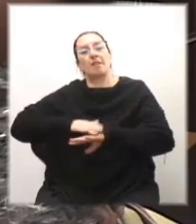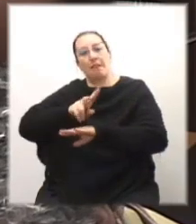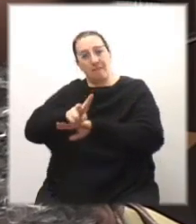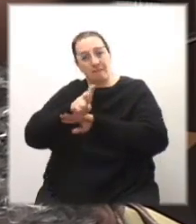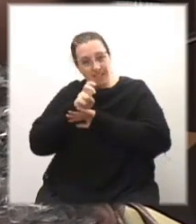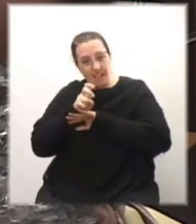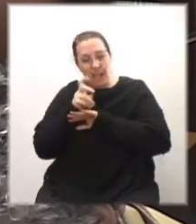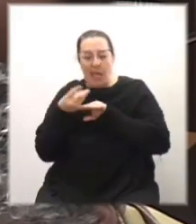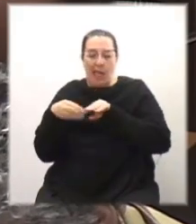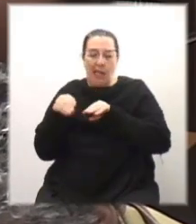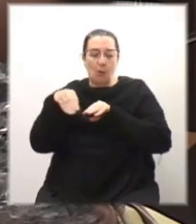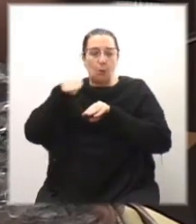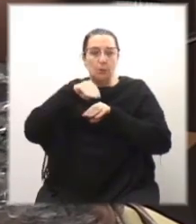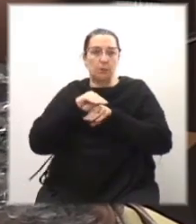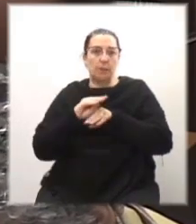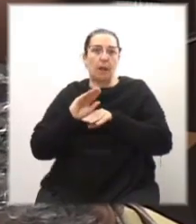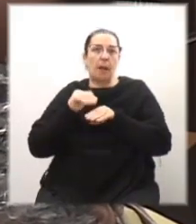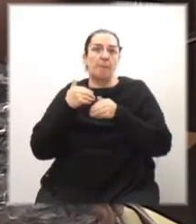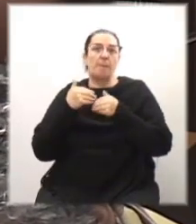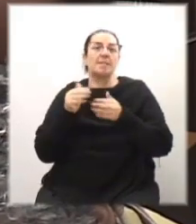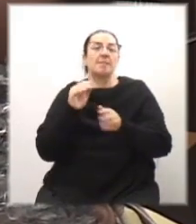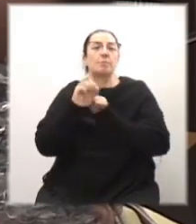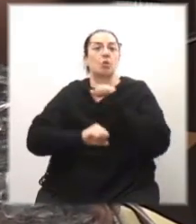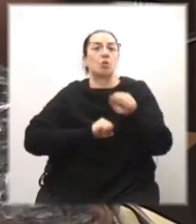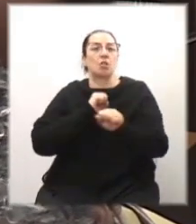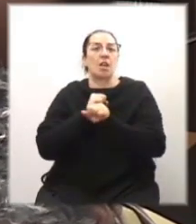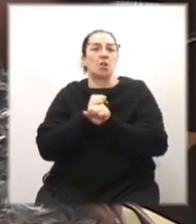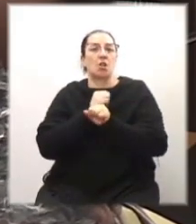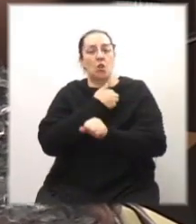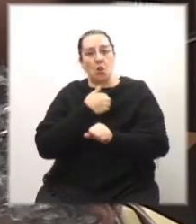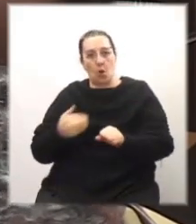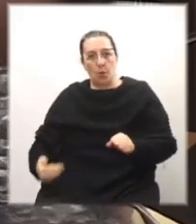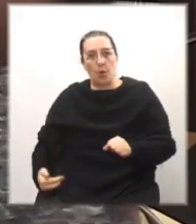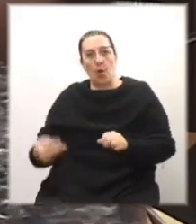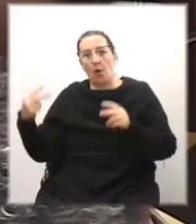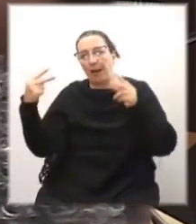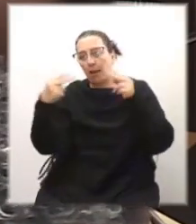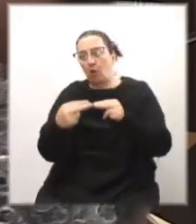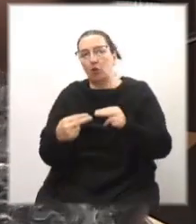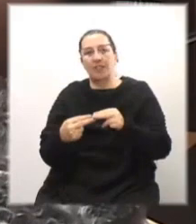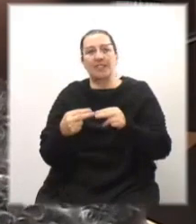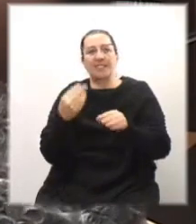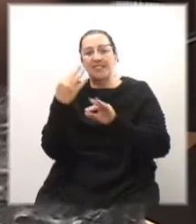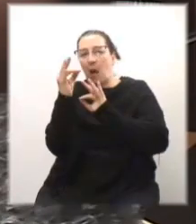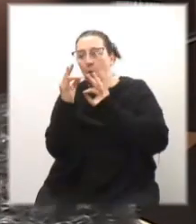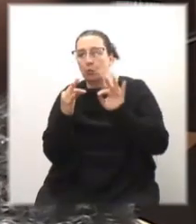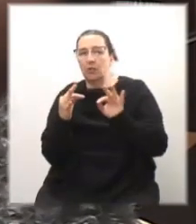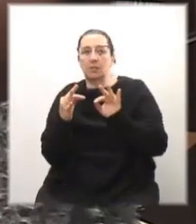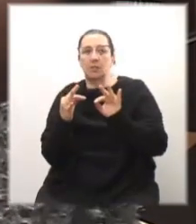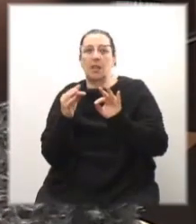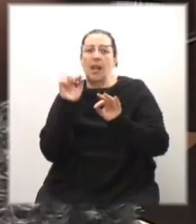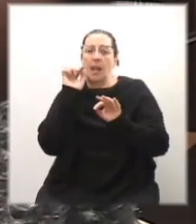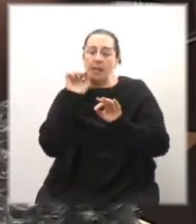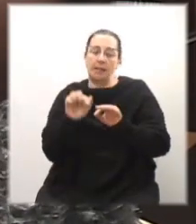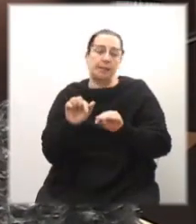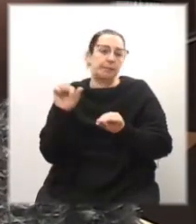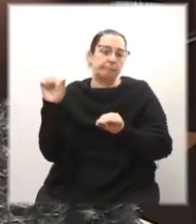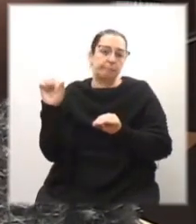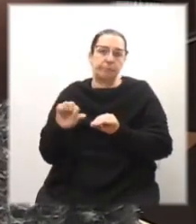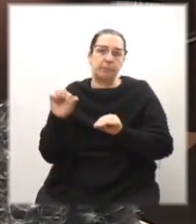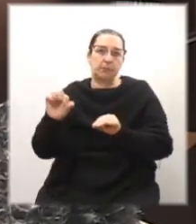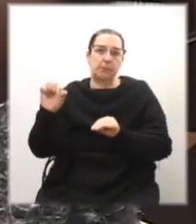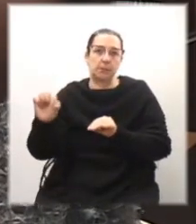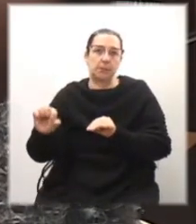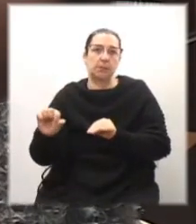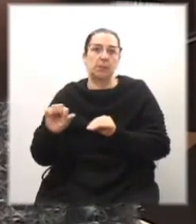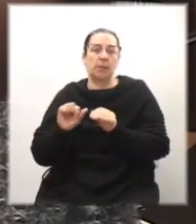excusa para procesar en los primeros años del gobierno ajustes y recortes poco sustentables, ha ido dejando lugar al